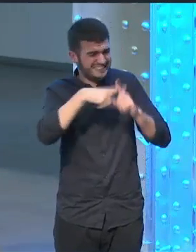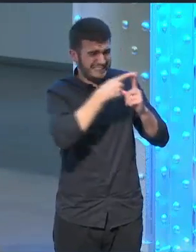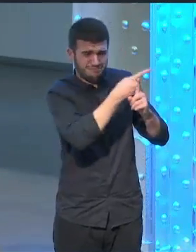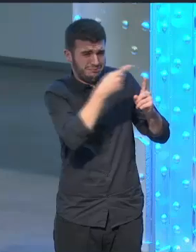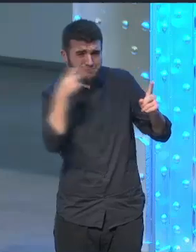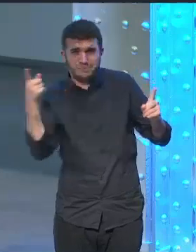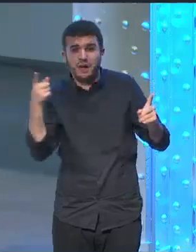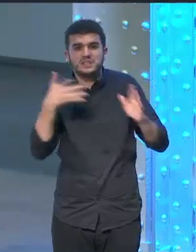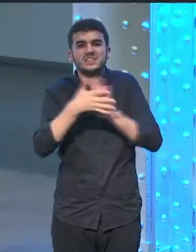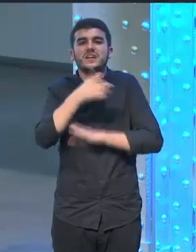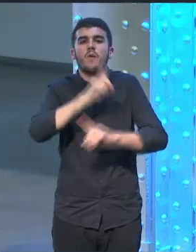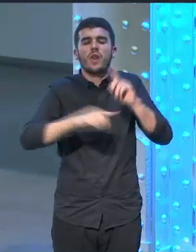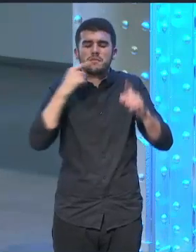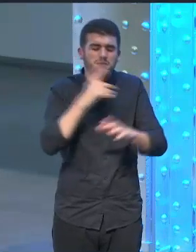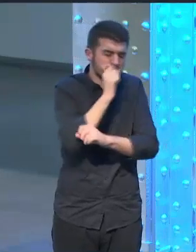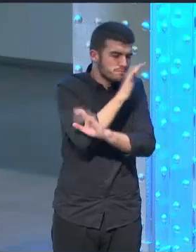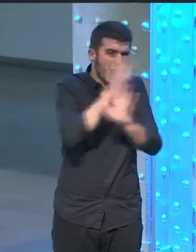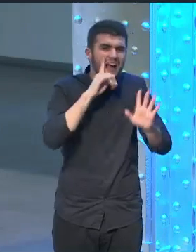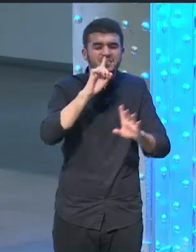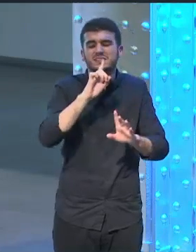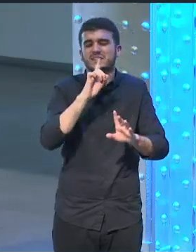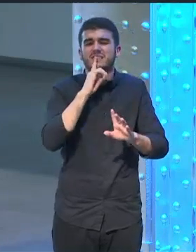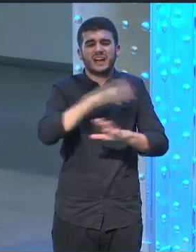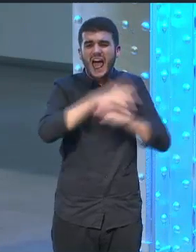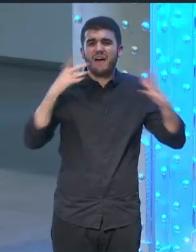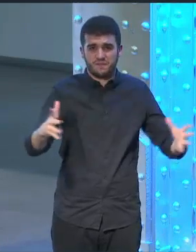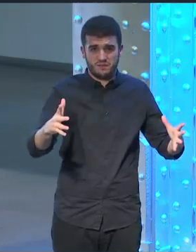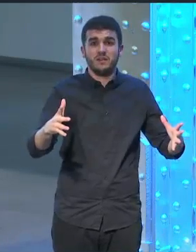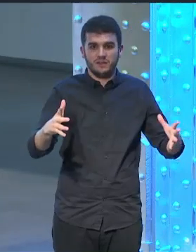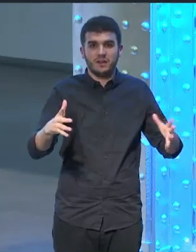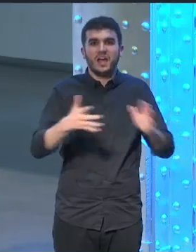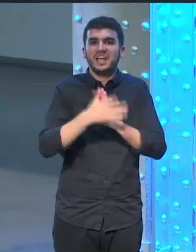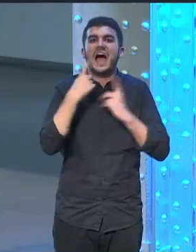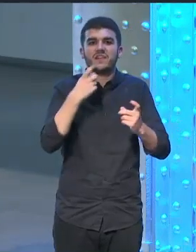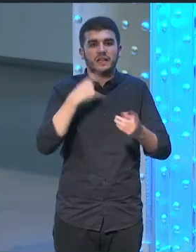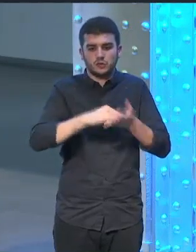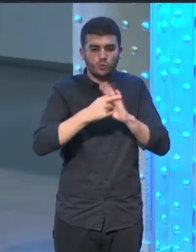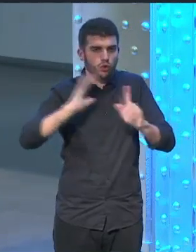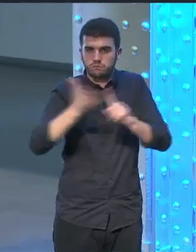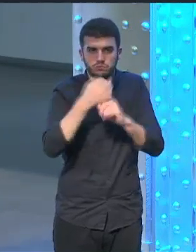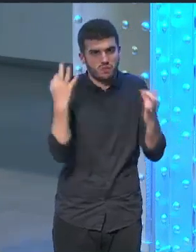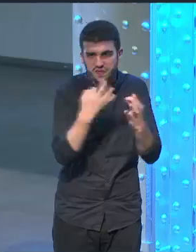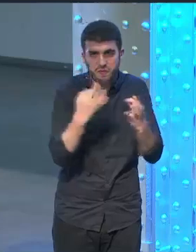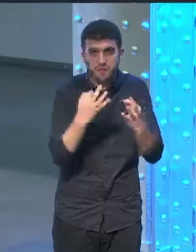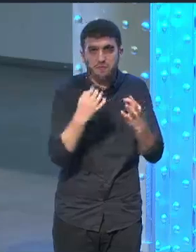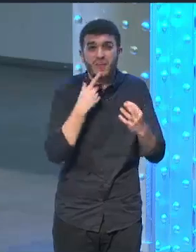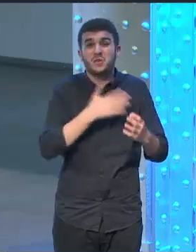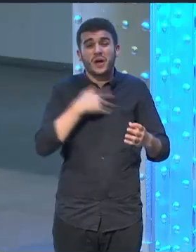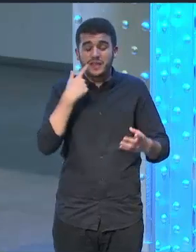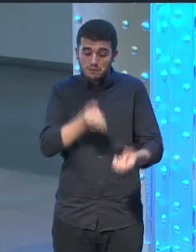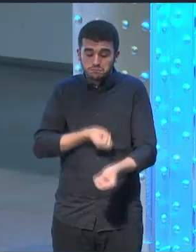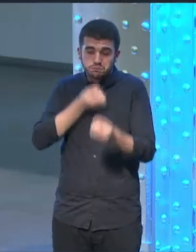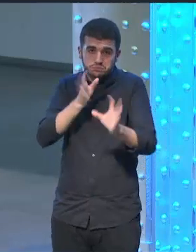ese es el mayor problema que tenemos y el principal problema que tenemos que solventar. Y esto es un poco lo que quería